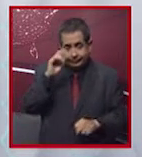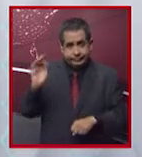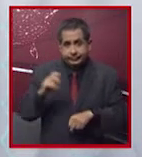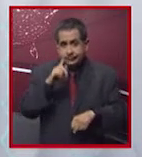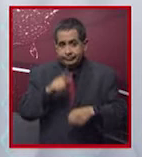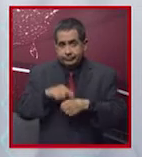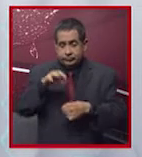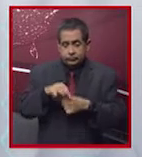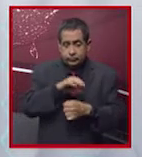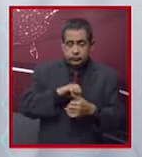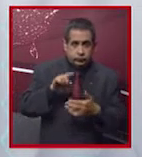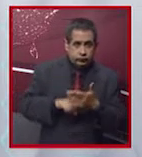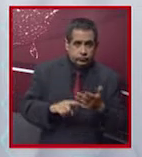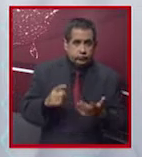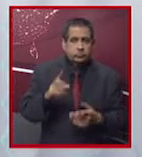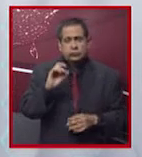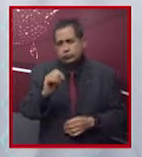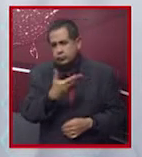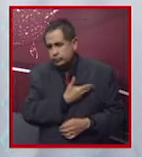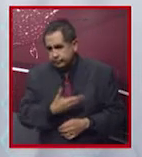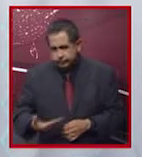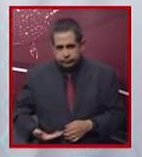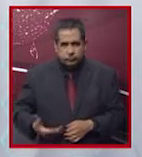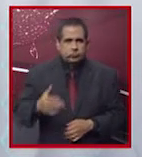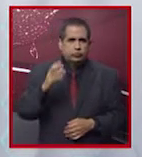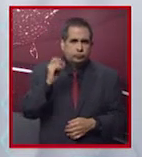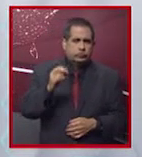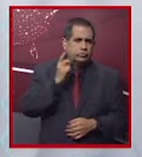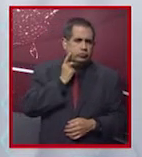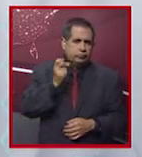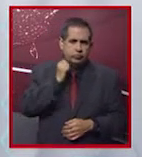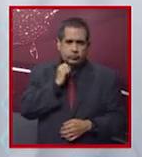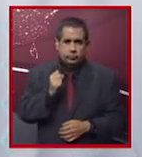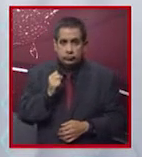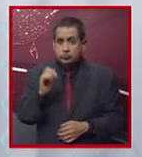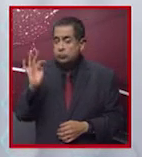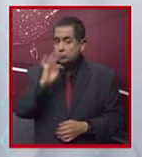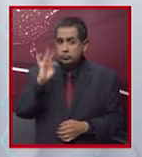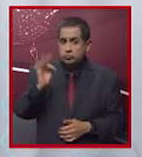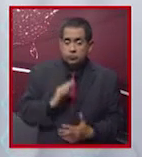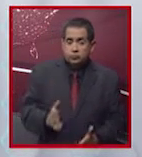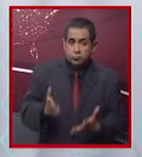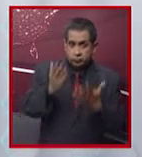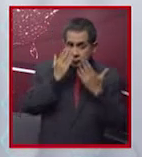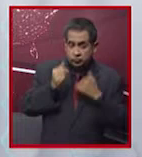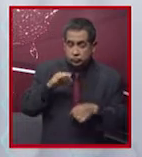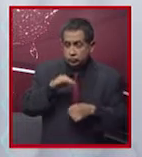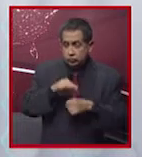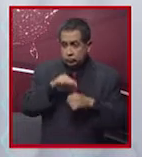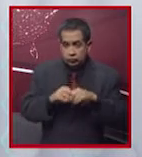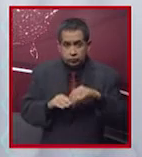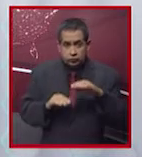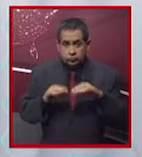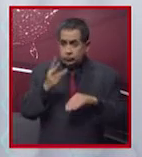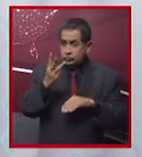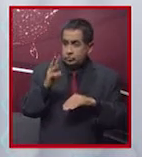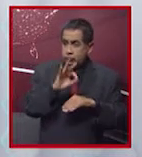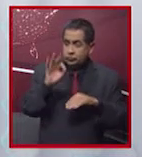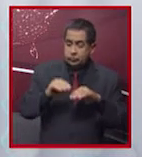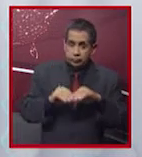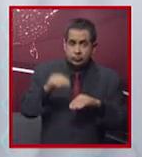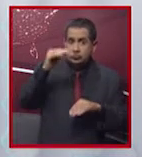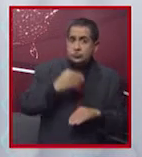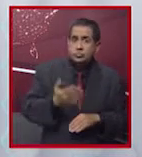federales, ya sea la de presidente de la República, para diputado o senador, para que la fuerza política preserve su registro.